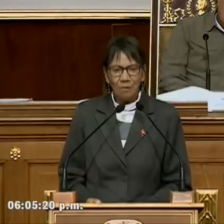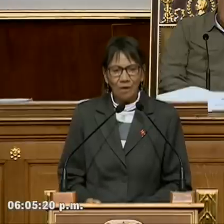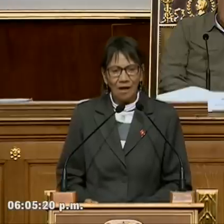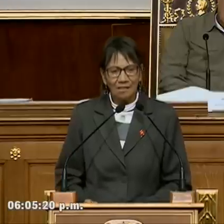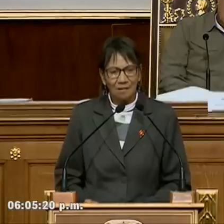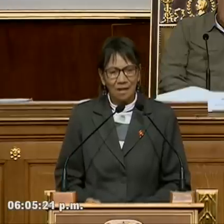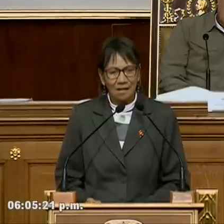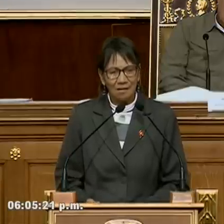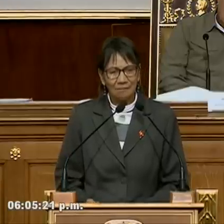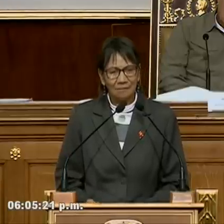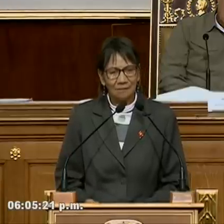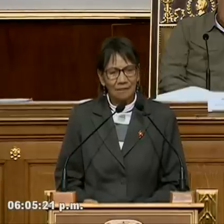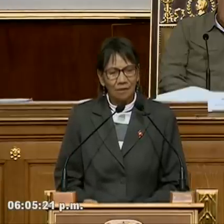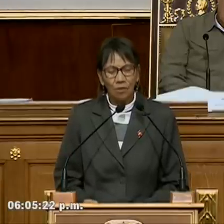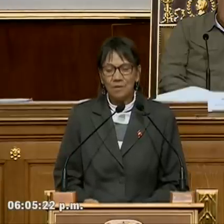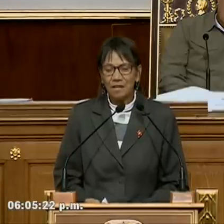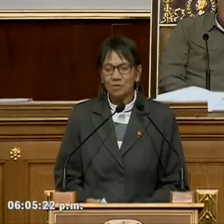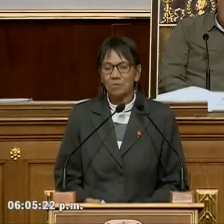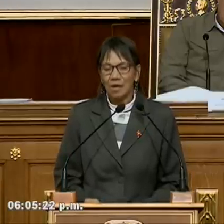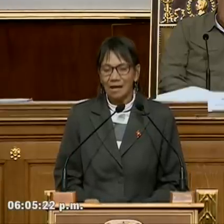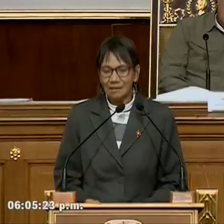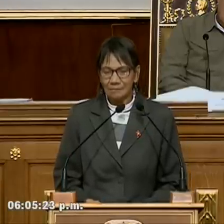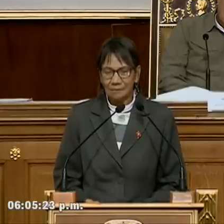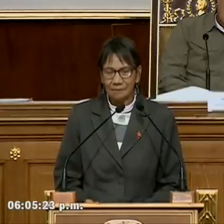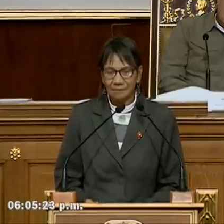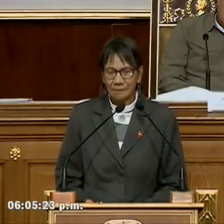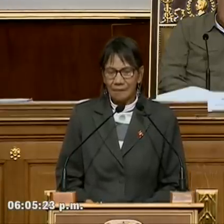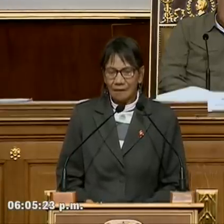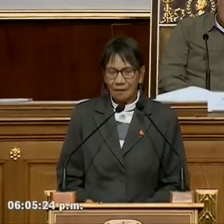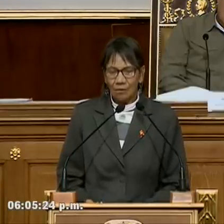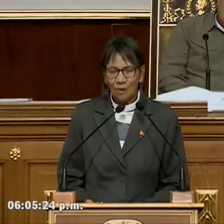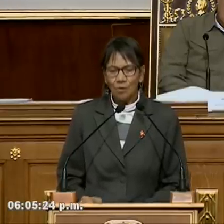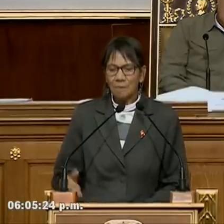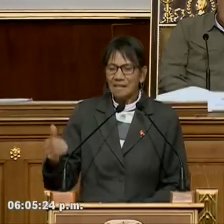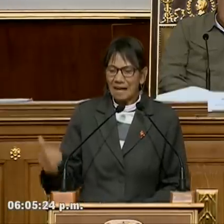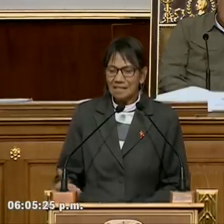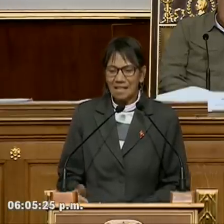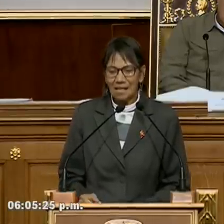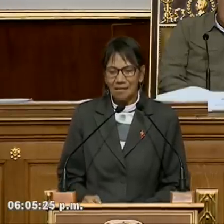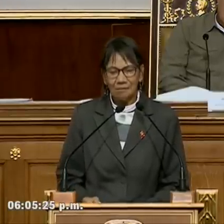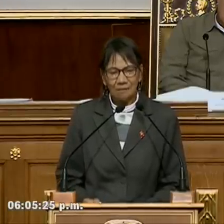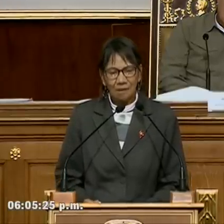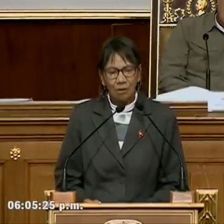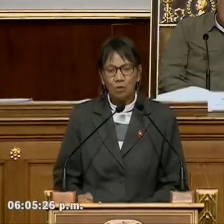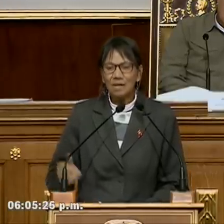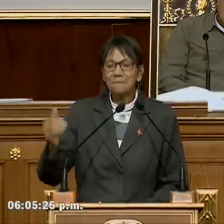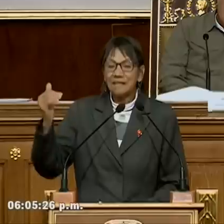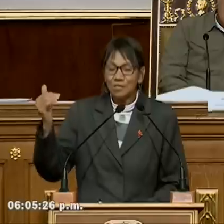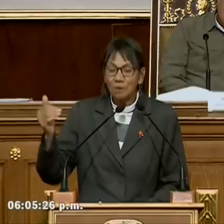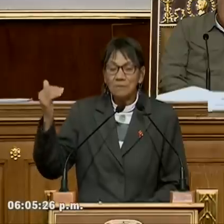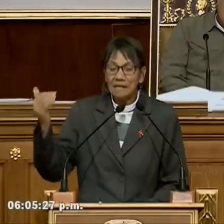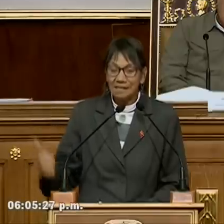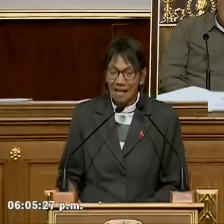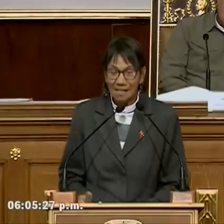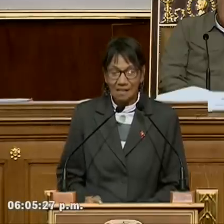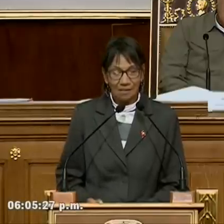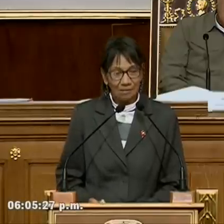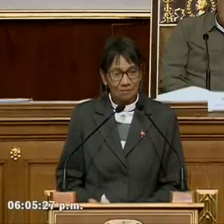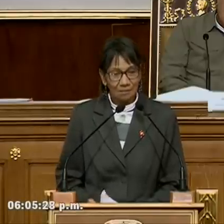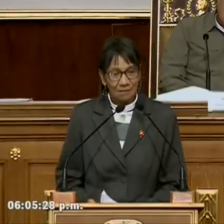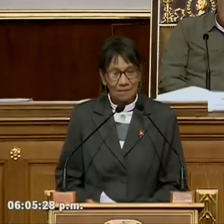¿Cómo no lo vamos a llamar gobierno inmoral cuando amenaza con una invasión